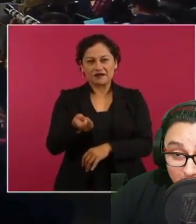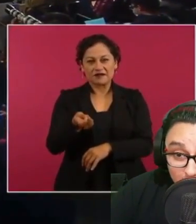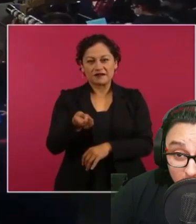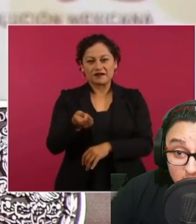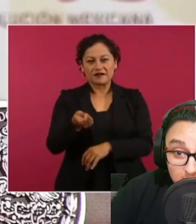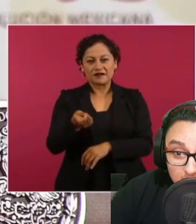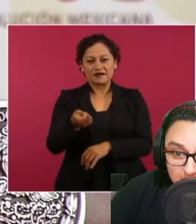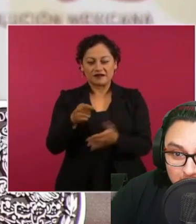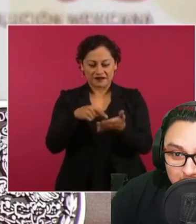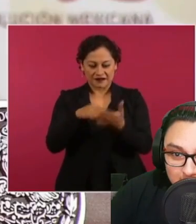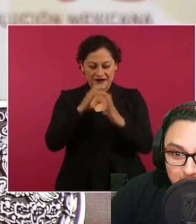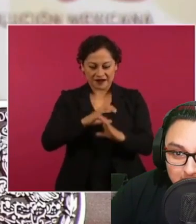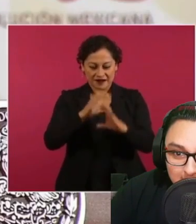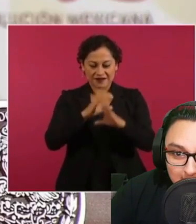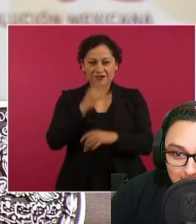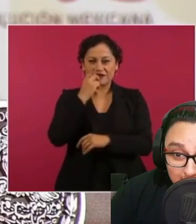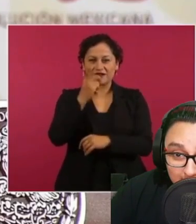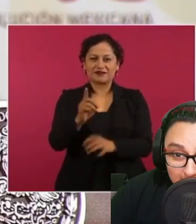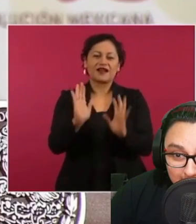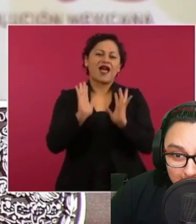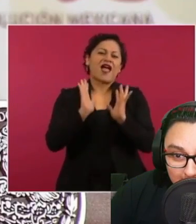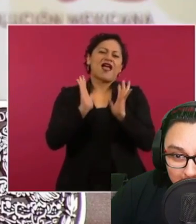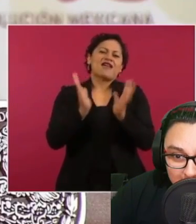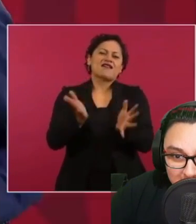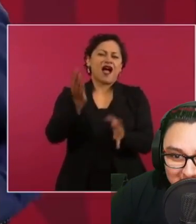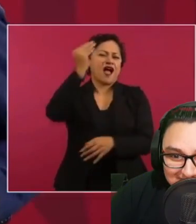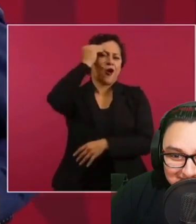ya supera ya superan